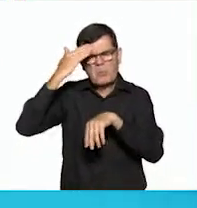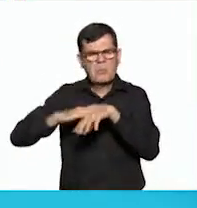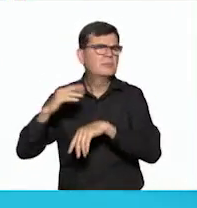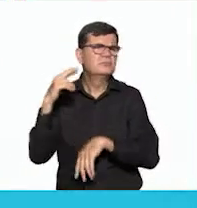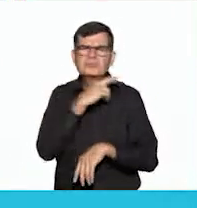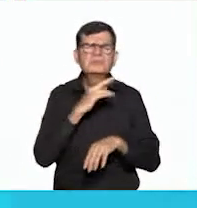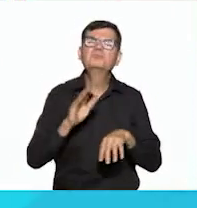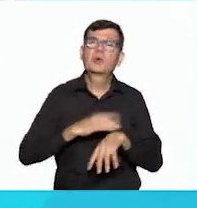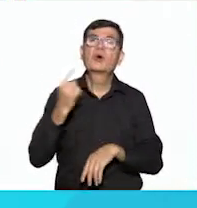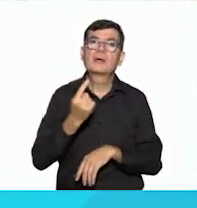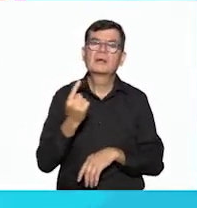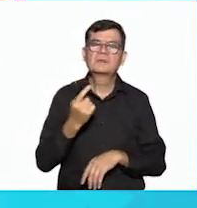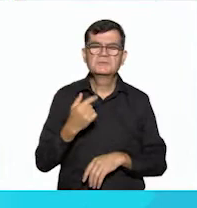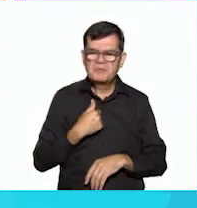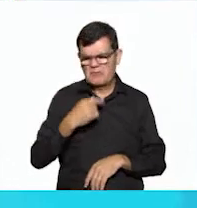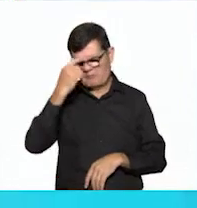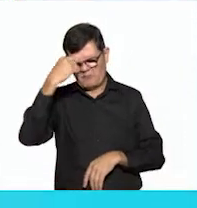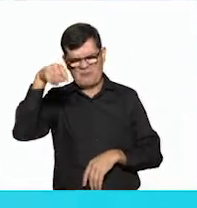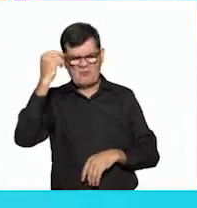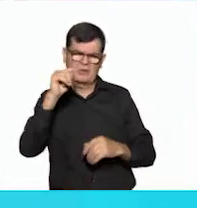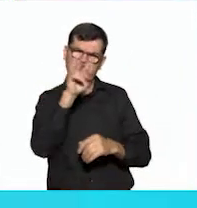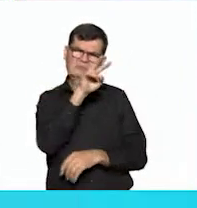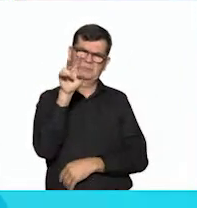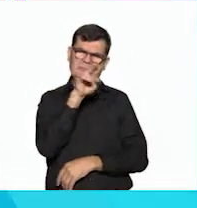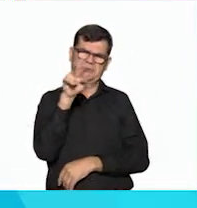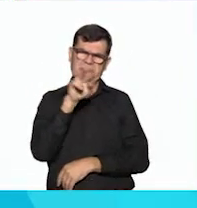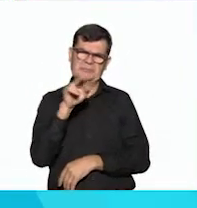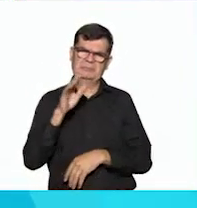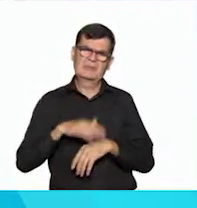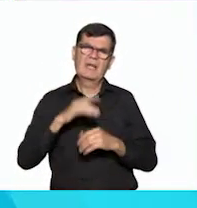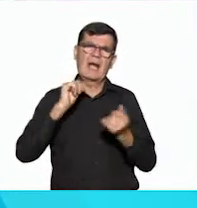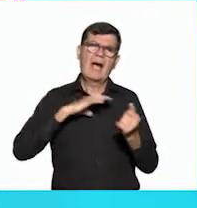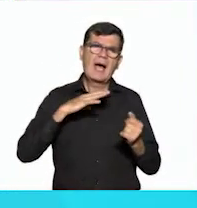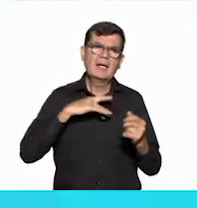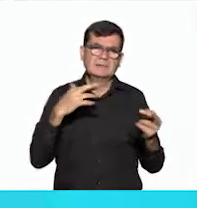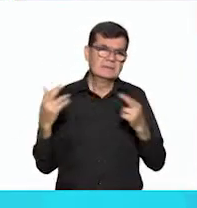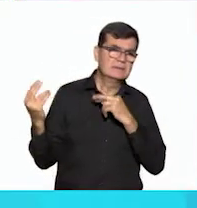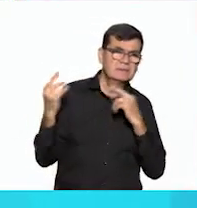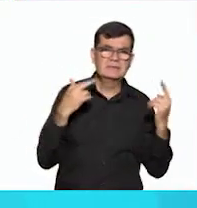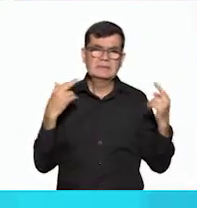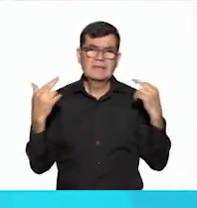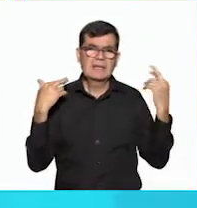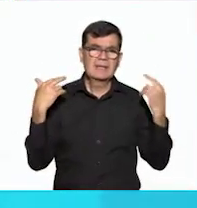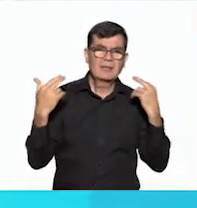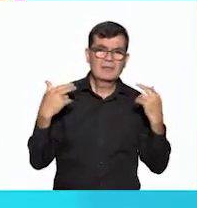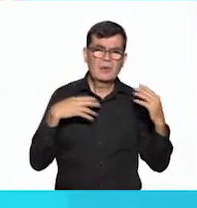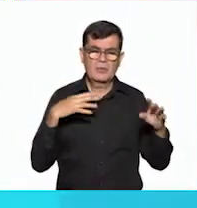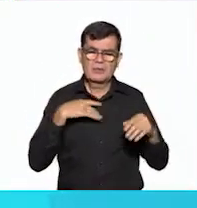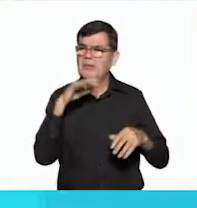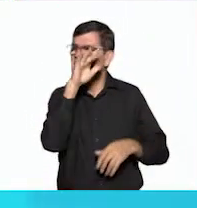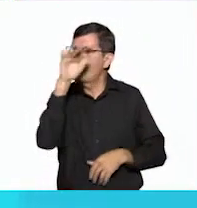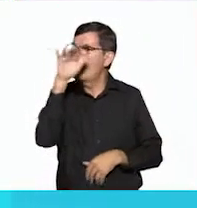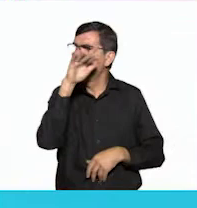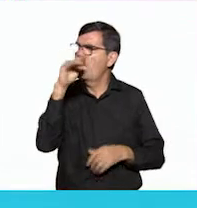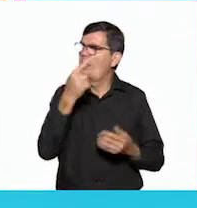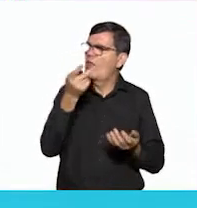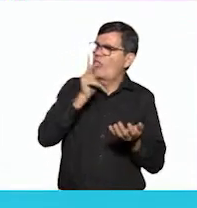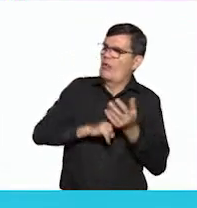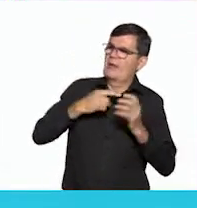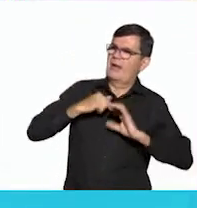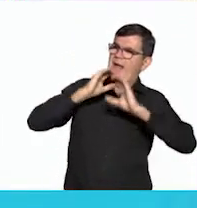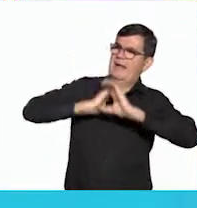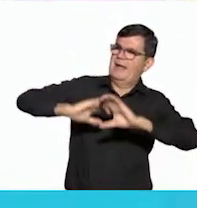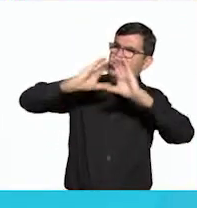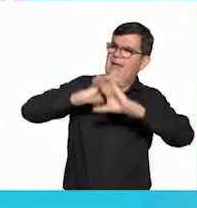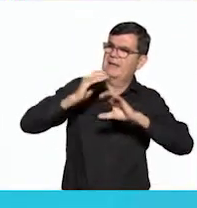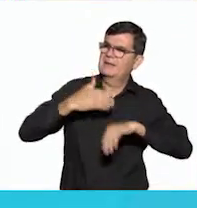bueno, maestra Imelda, a mí se me hace más fácil aprenderme así porque tiene ritmo. ¿Tiene porque ritmo? Cuando la voy leyendo la puedo cantar y entonces como que